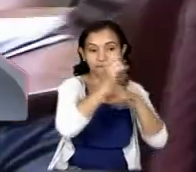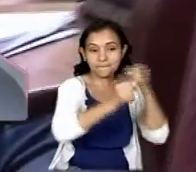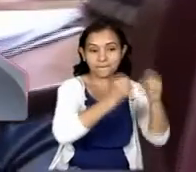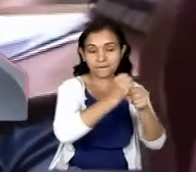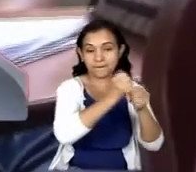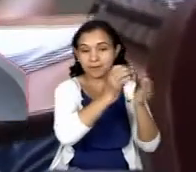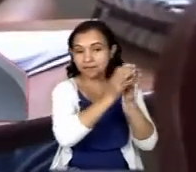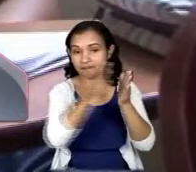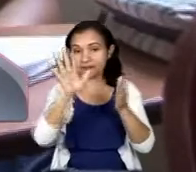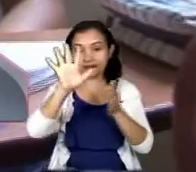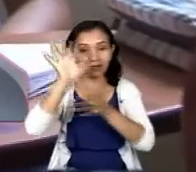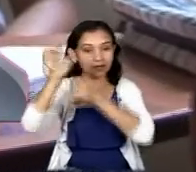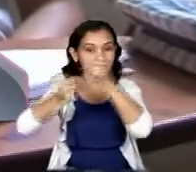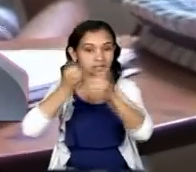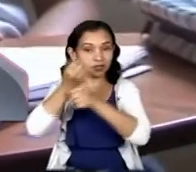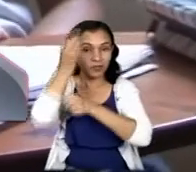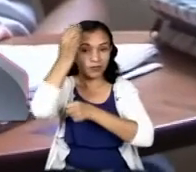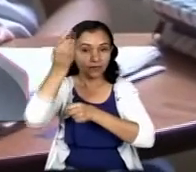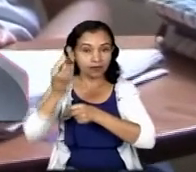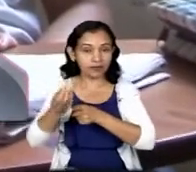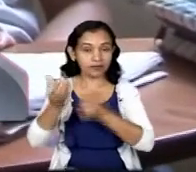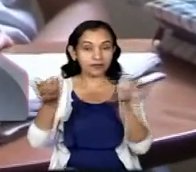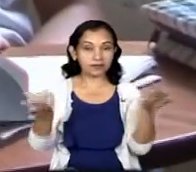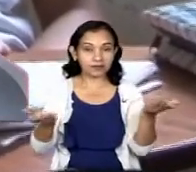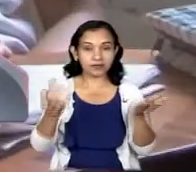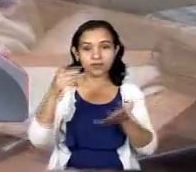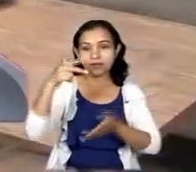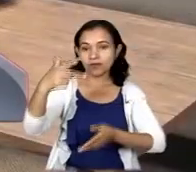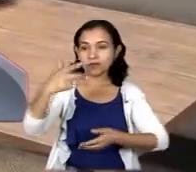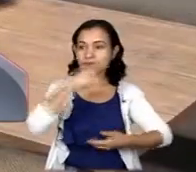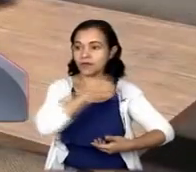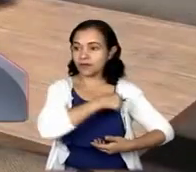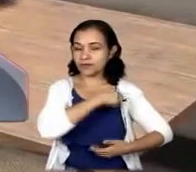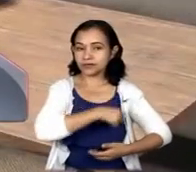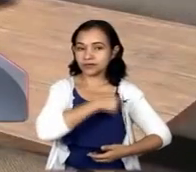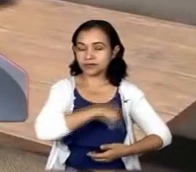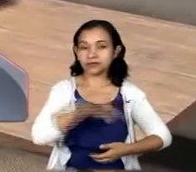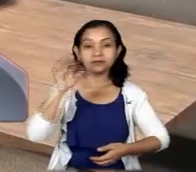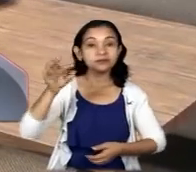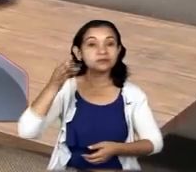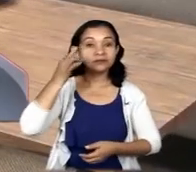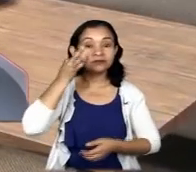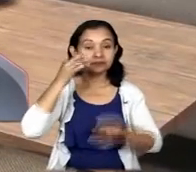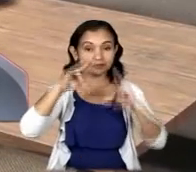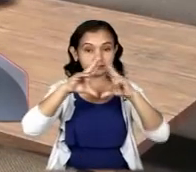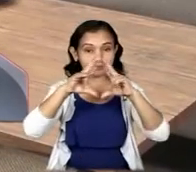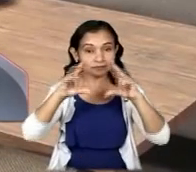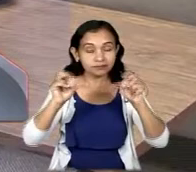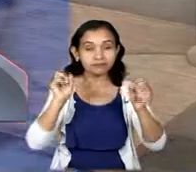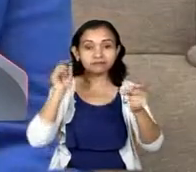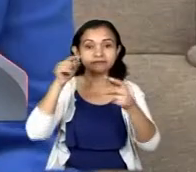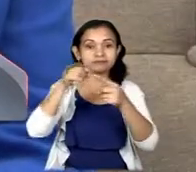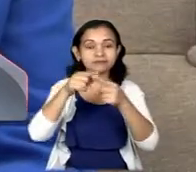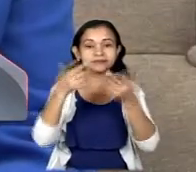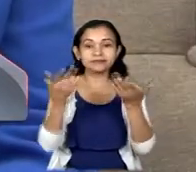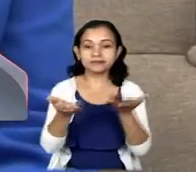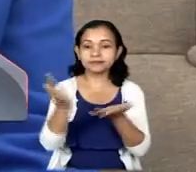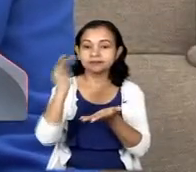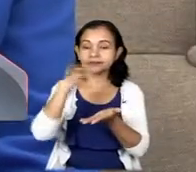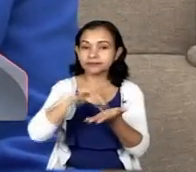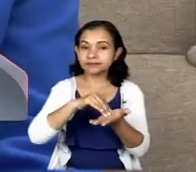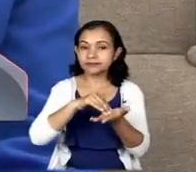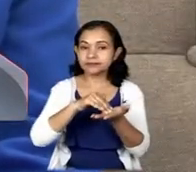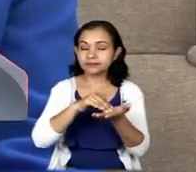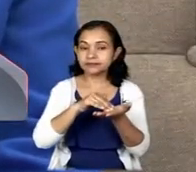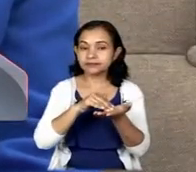en las escuelas normales. Y fíjate que nosotros tenemos 8 escuelas normales. Todo eso con el objetivo de reducir la tasa